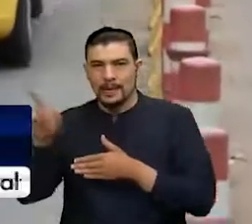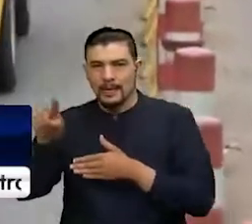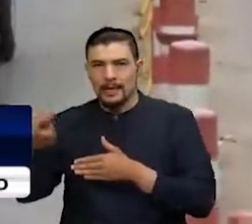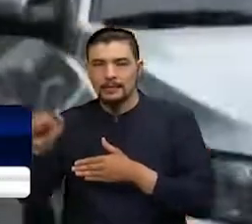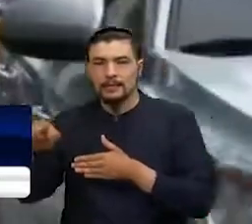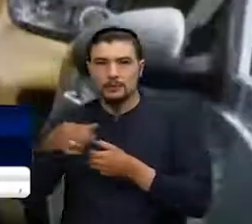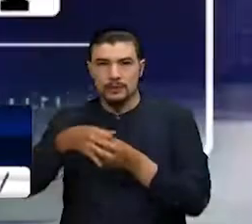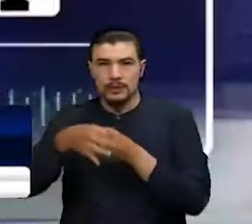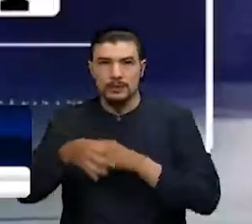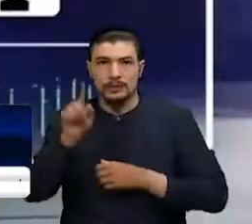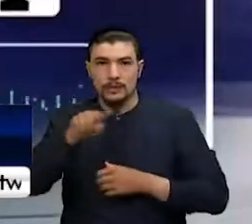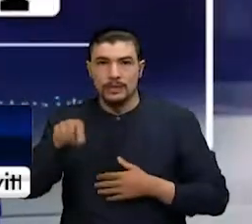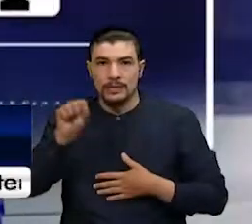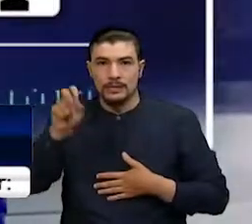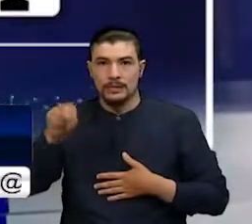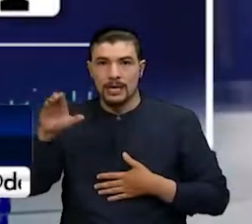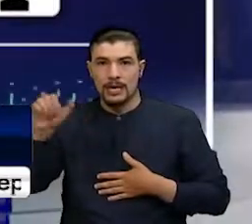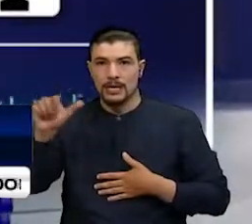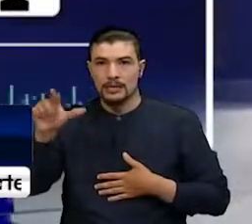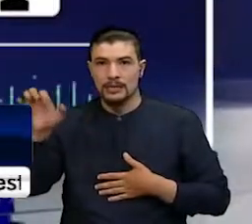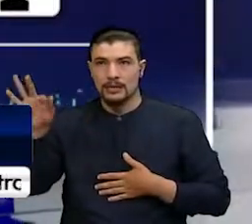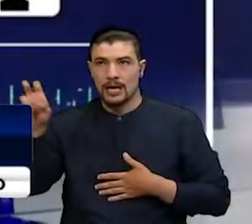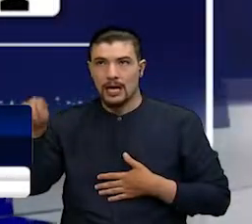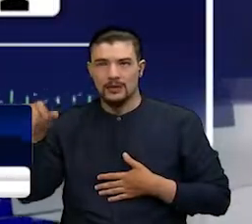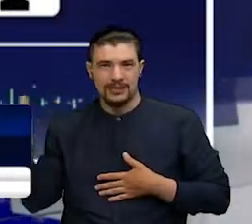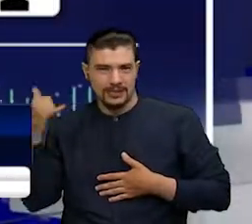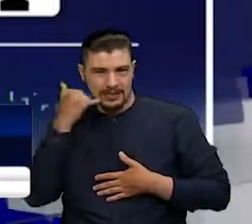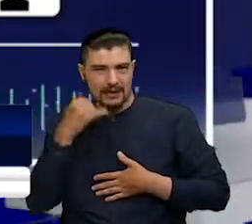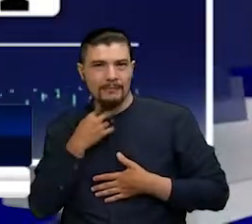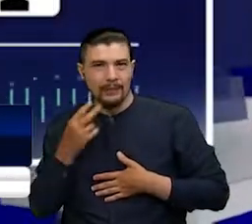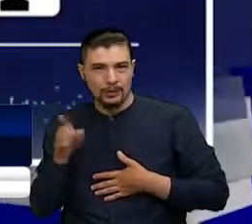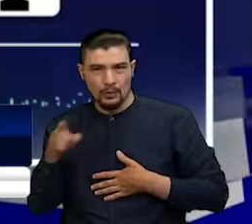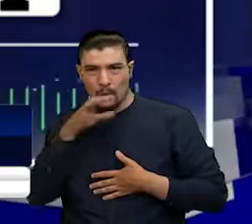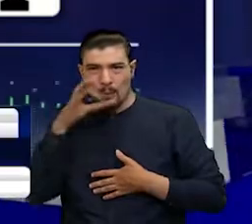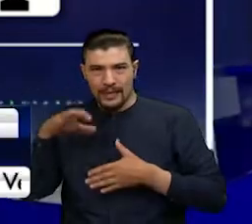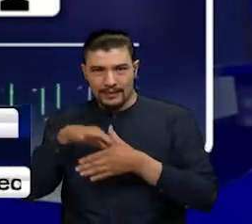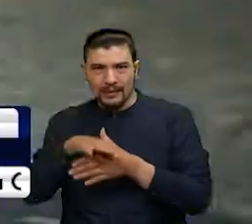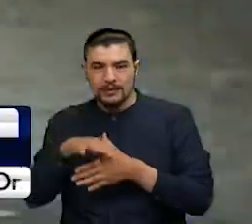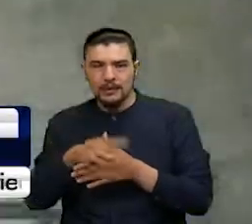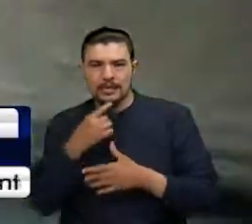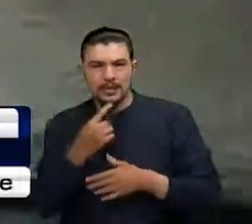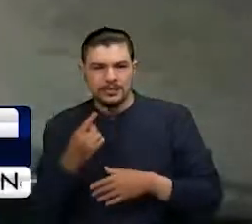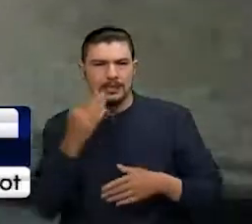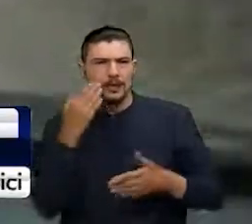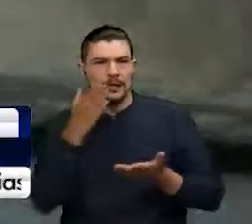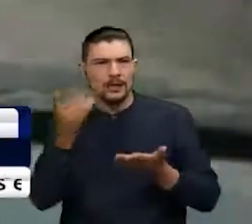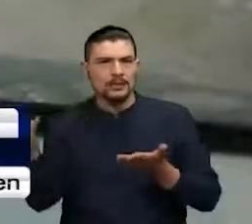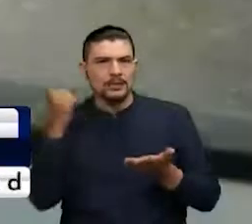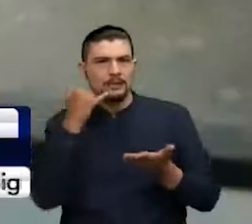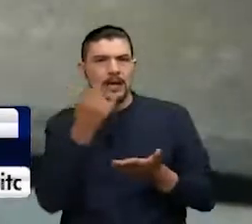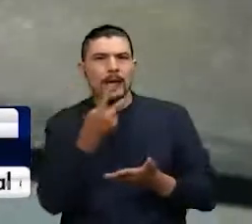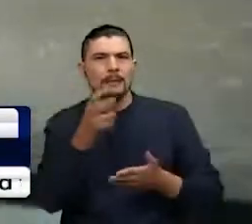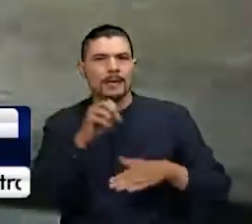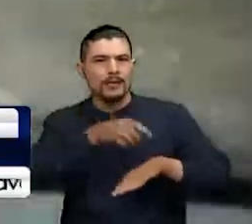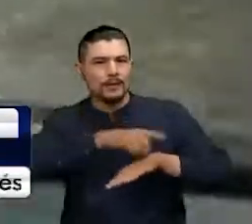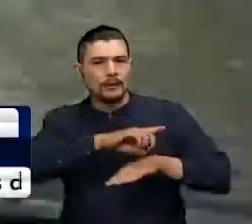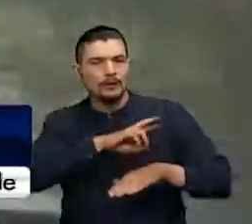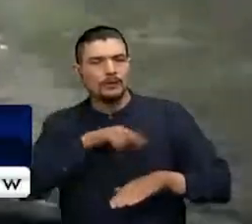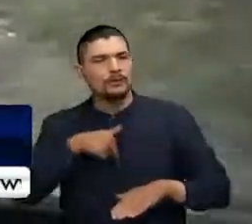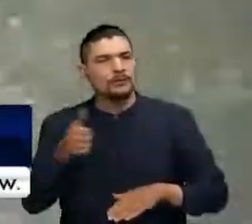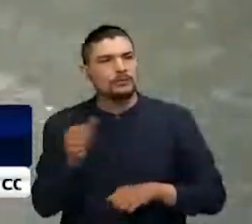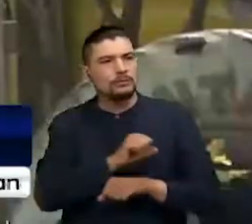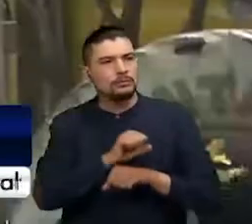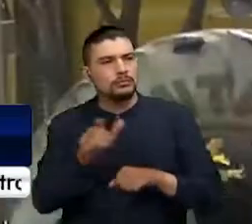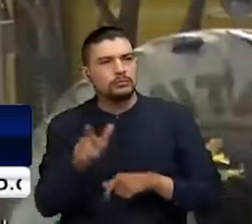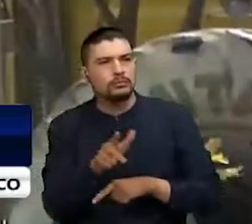Cayetano. Cuando llegamos allá a la represa, nos entra una llamada que sigan a 20 minuticos. Nos dirigimos los 20 minuticos